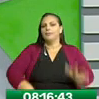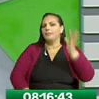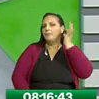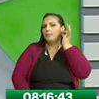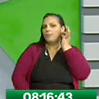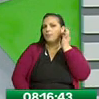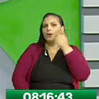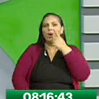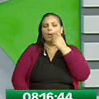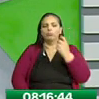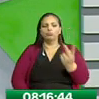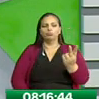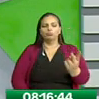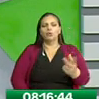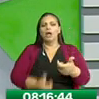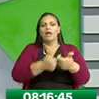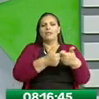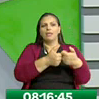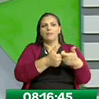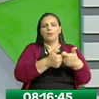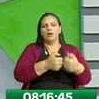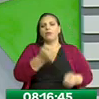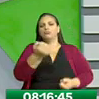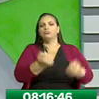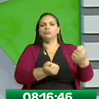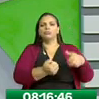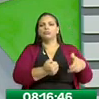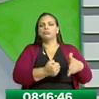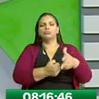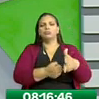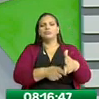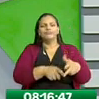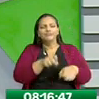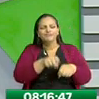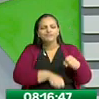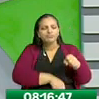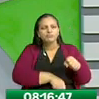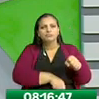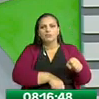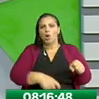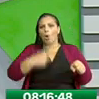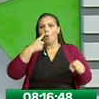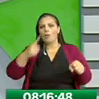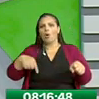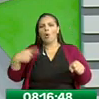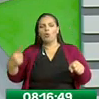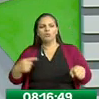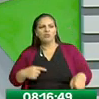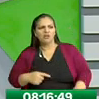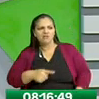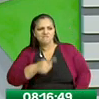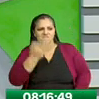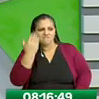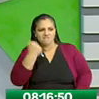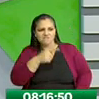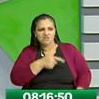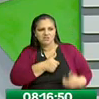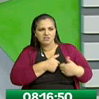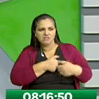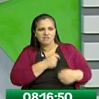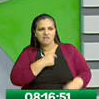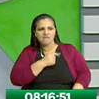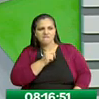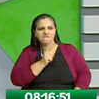Guayas. Las víctimas intentaban arreglar su carro cuando fueron sorprendidas por el atacante. Otra pareja que ayudaba a reparar el